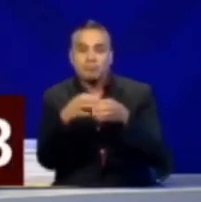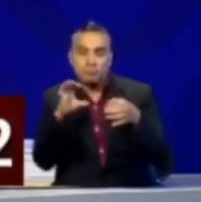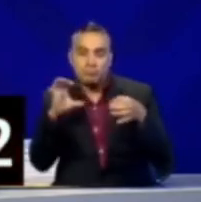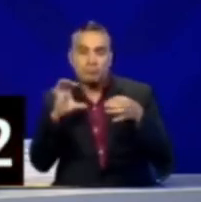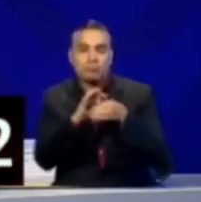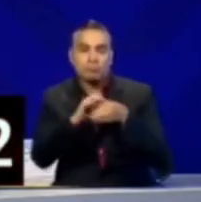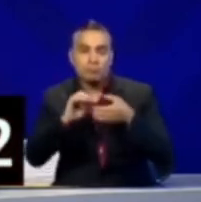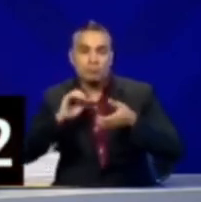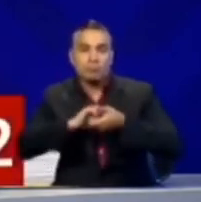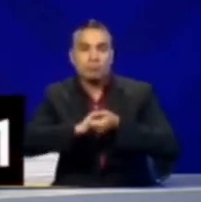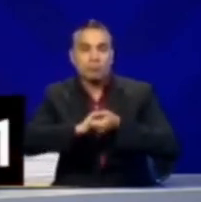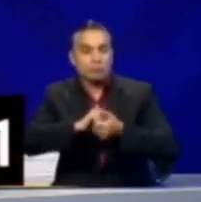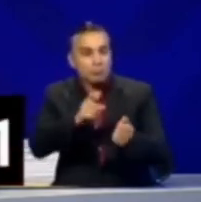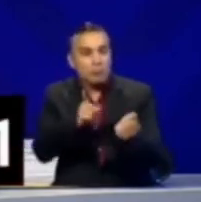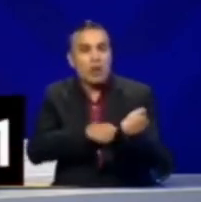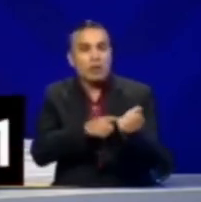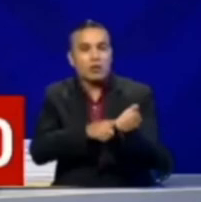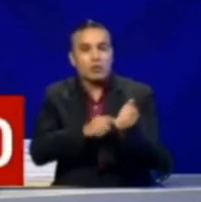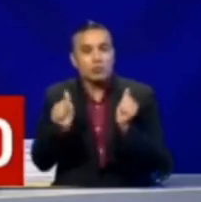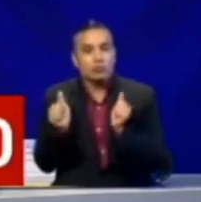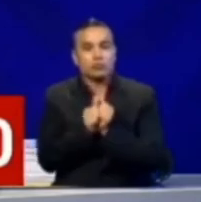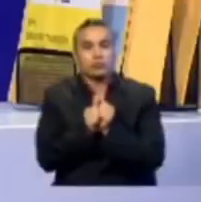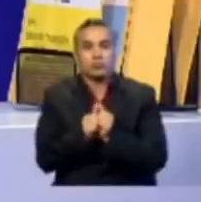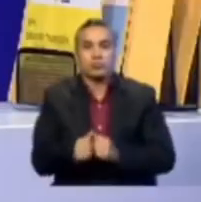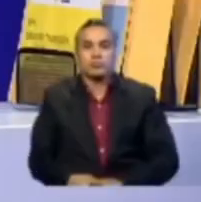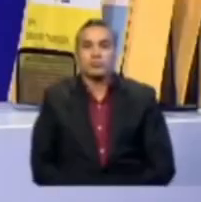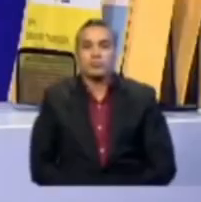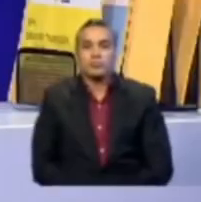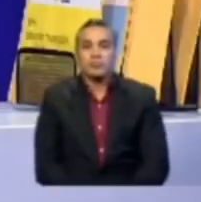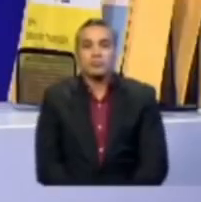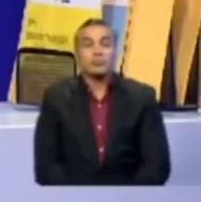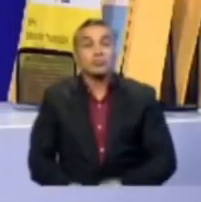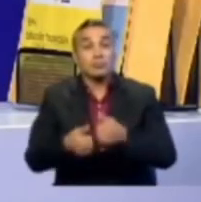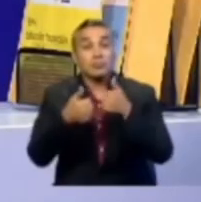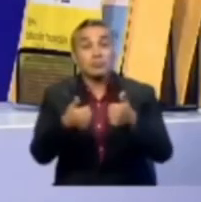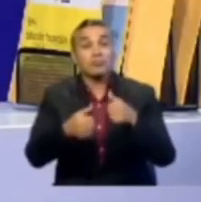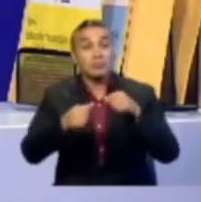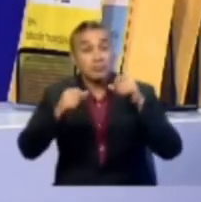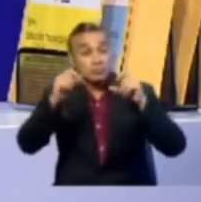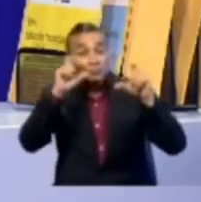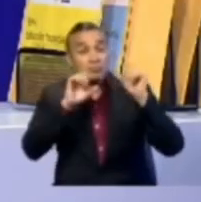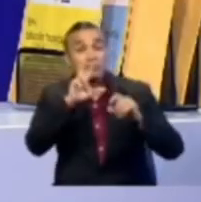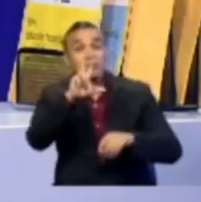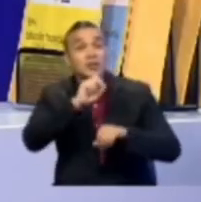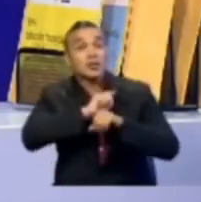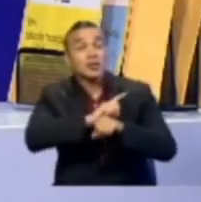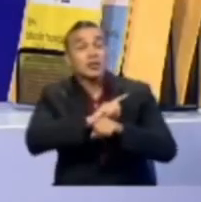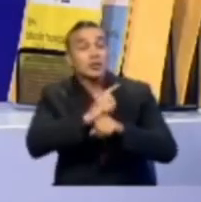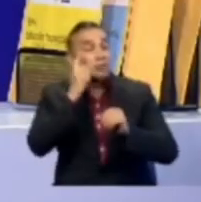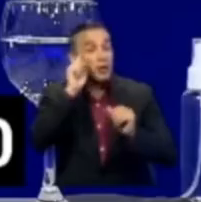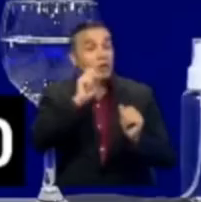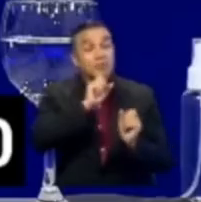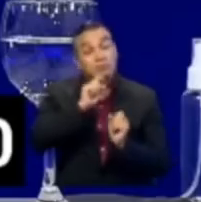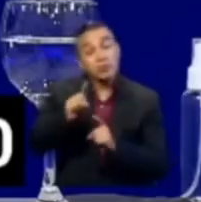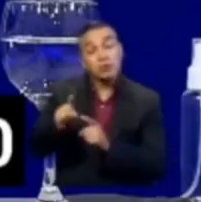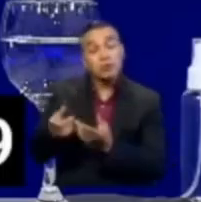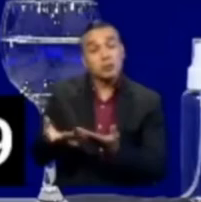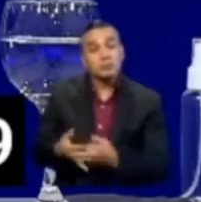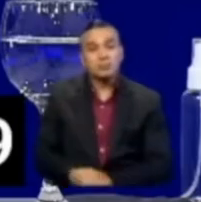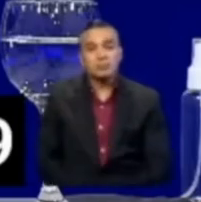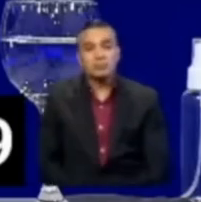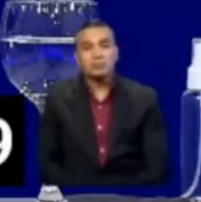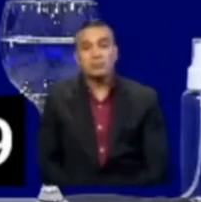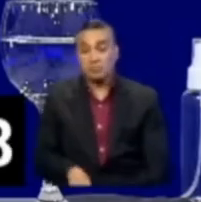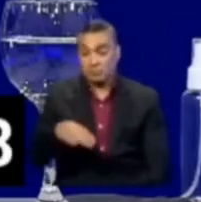abrazados, hermanados, todos unidos. Candidato Arauz, inicien sus 30 segundos para interpelar.